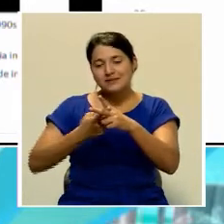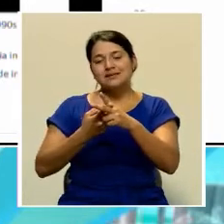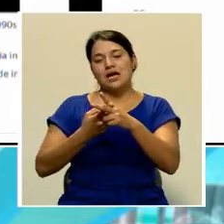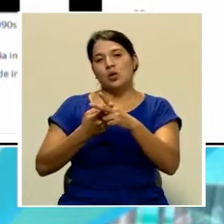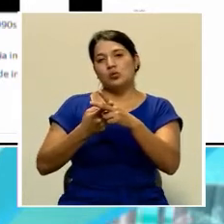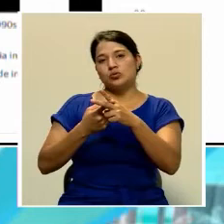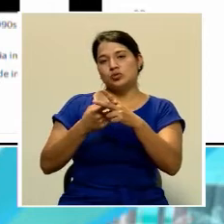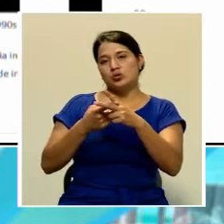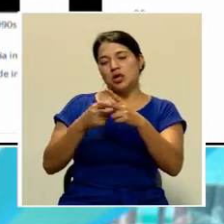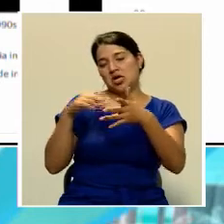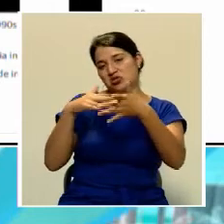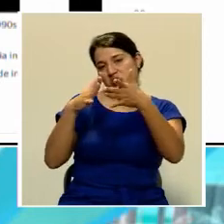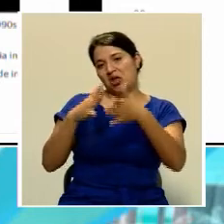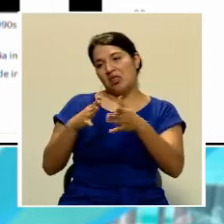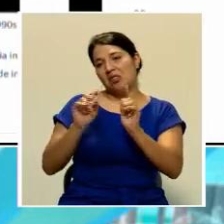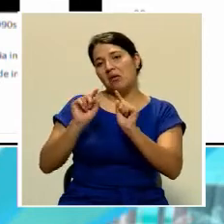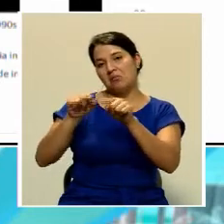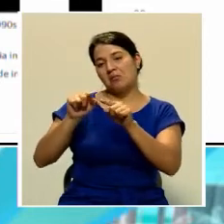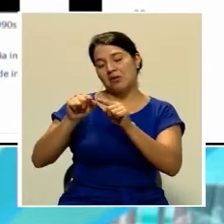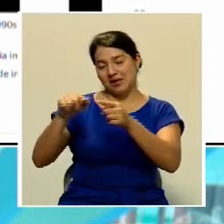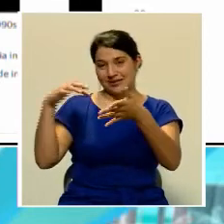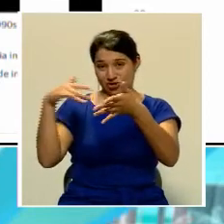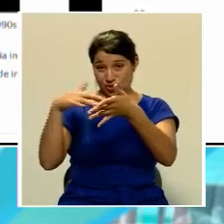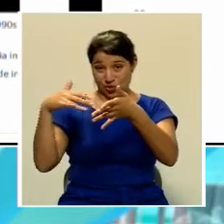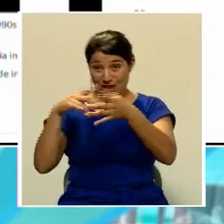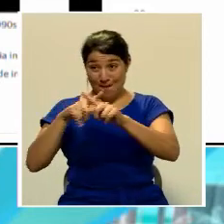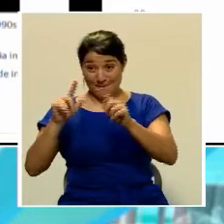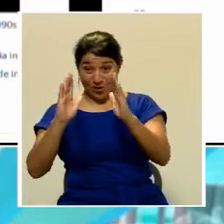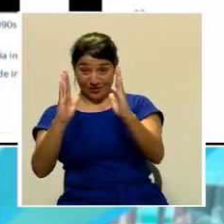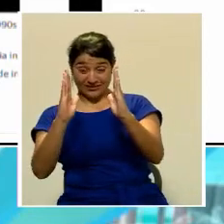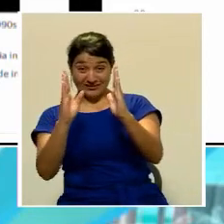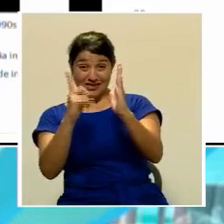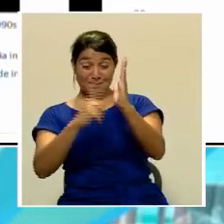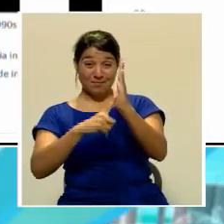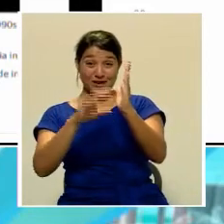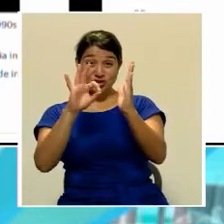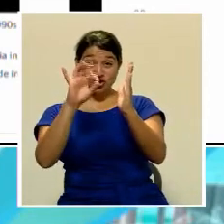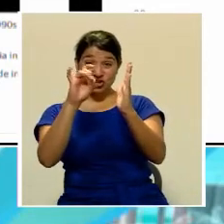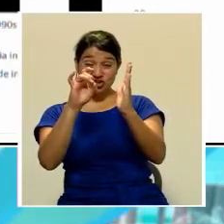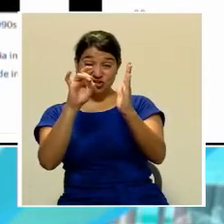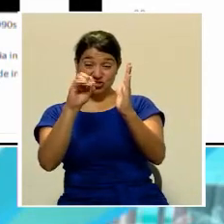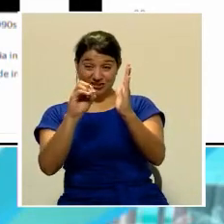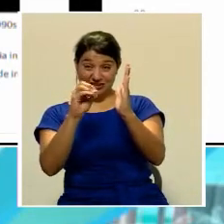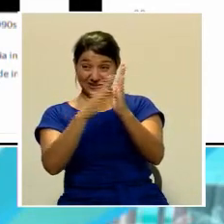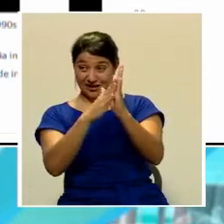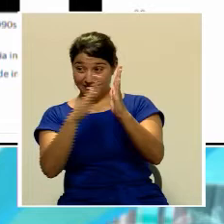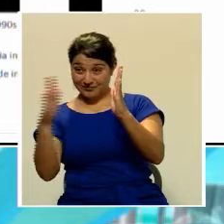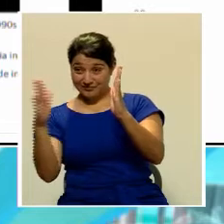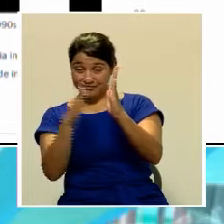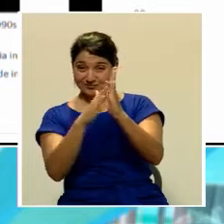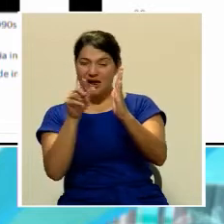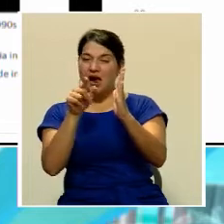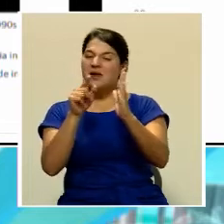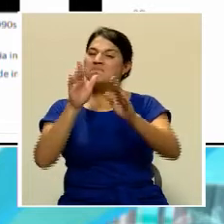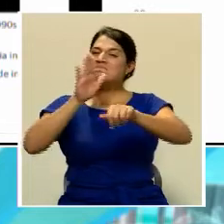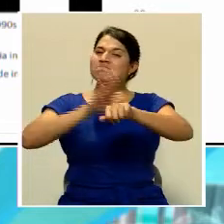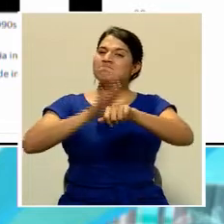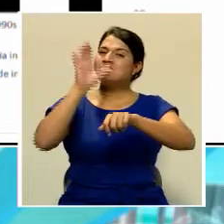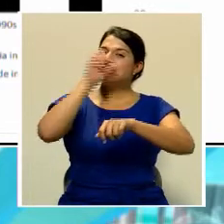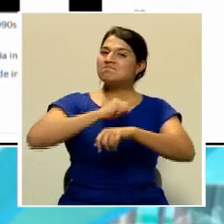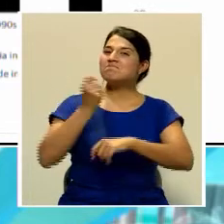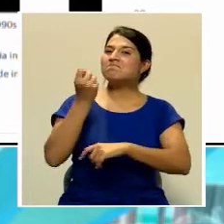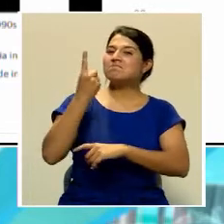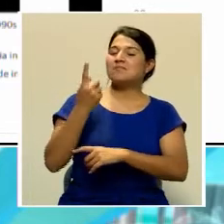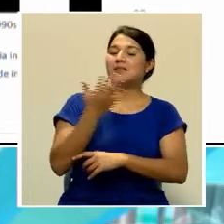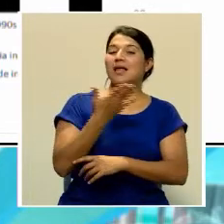que hubo por ese shock, ¿verdad? Lo que nos explica nos da una lección, digamos, de qué pasa, ¿verdad? ¿Qué pasa cuando hay